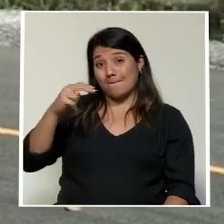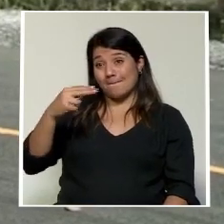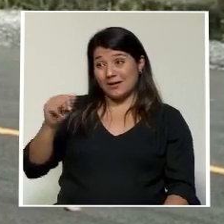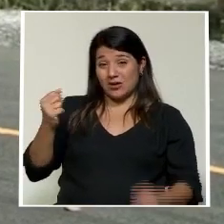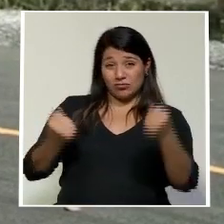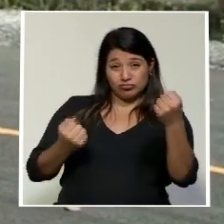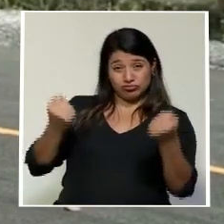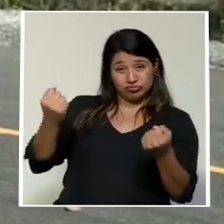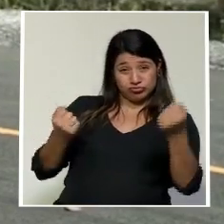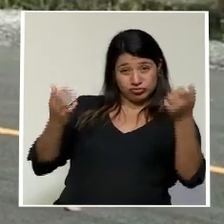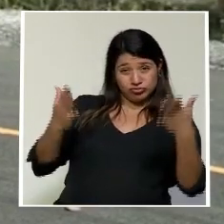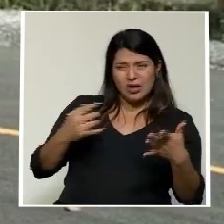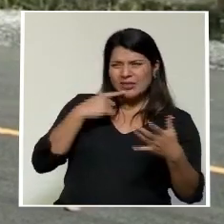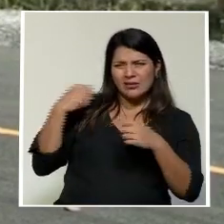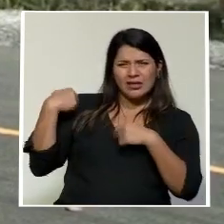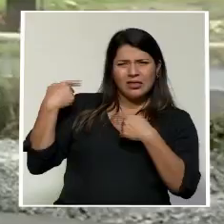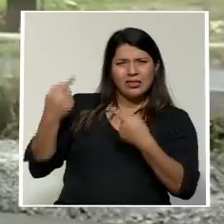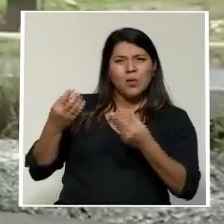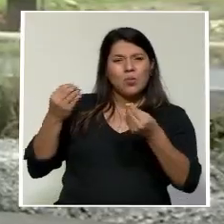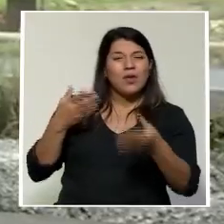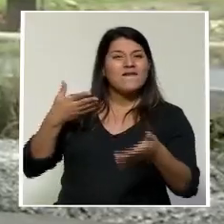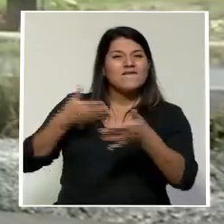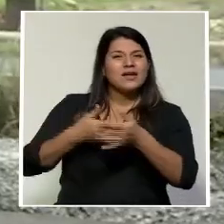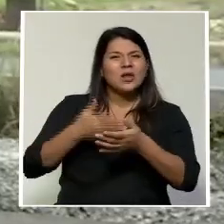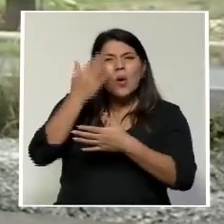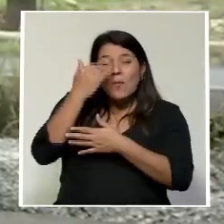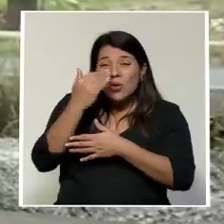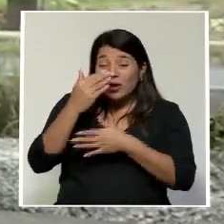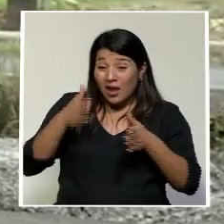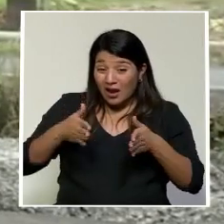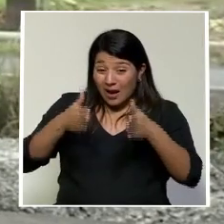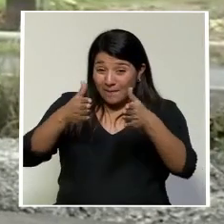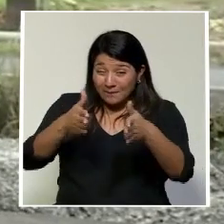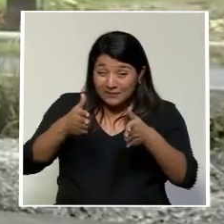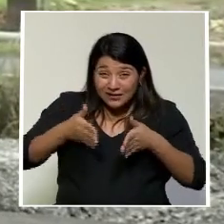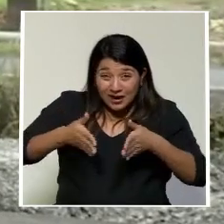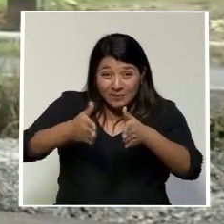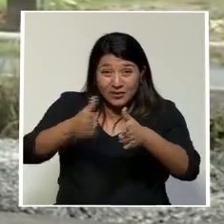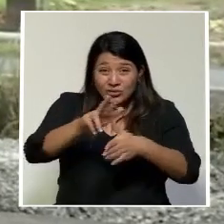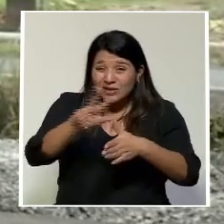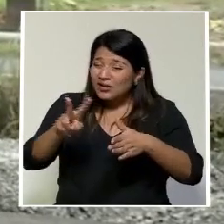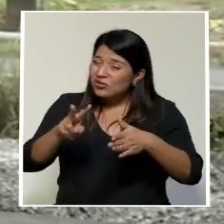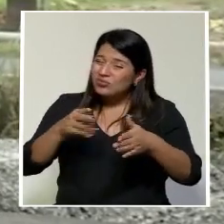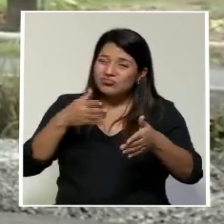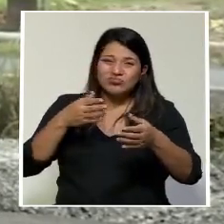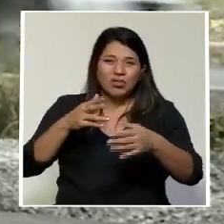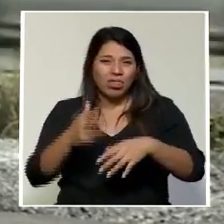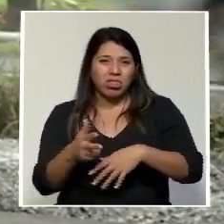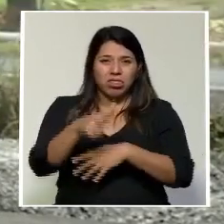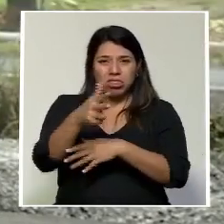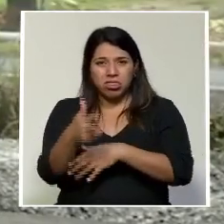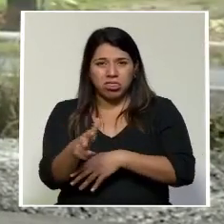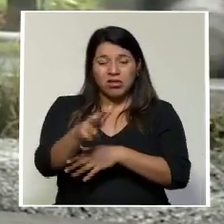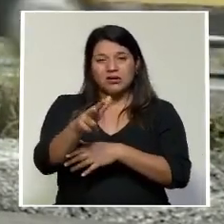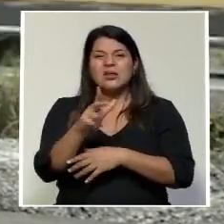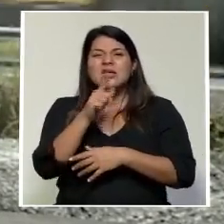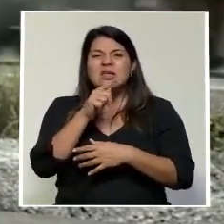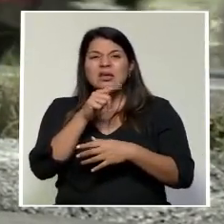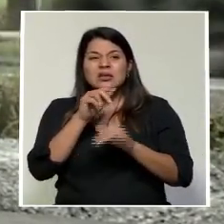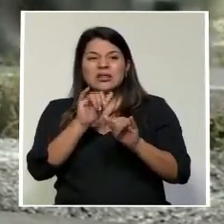años ha tenido mucha afectación por deterioro en tramos del camino de la Ruta 32 que deja la empresa constructora.